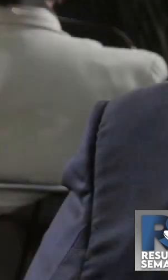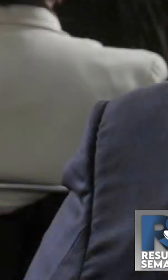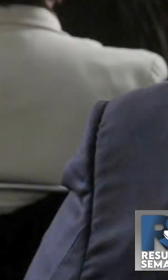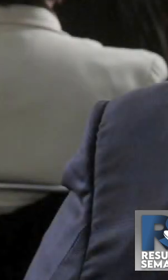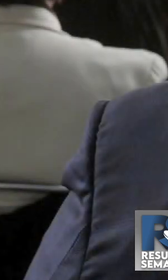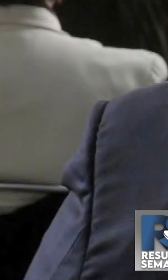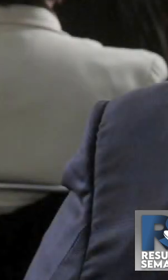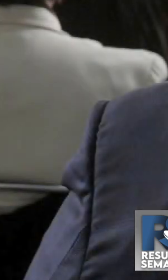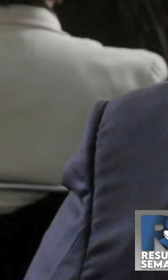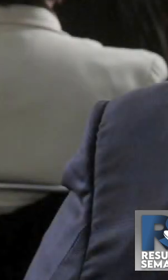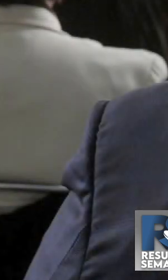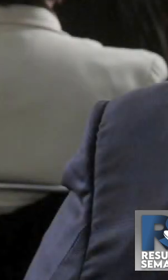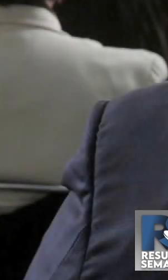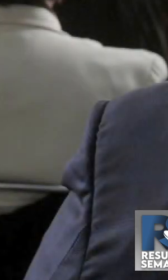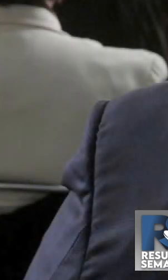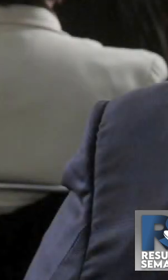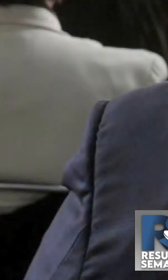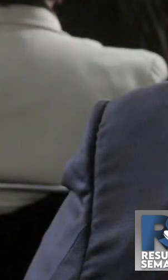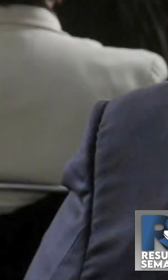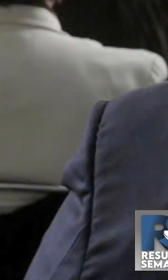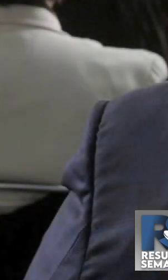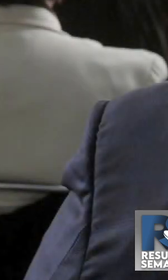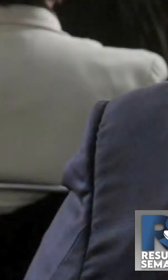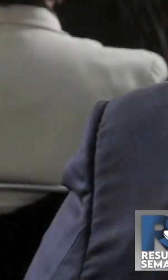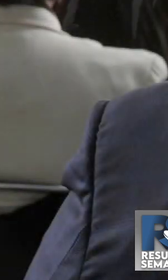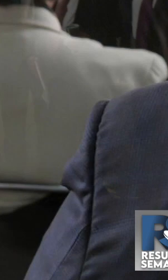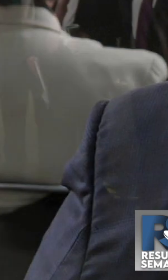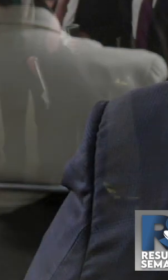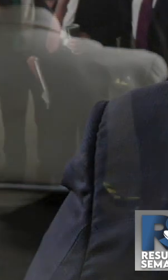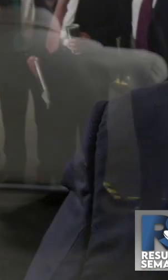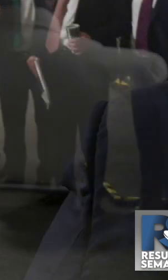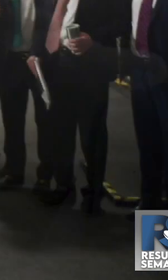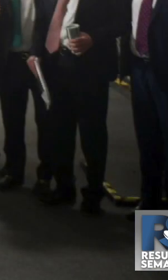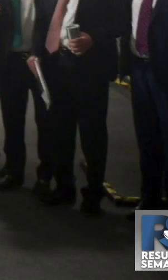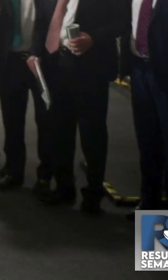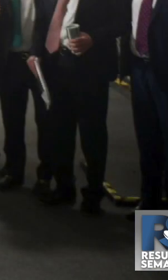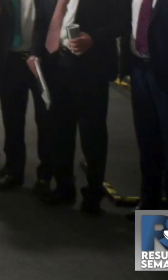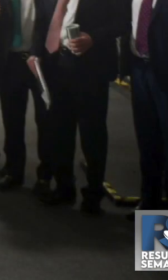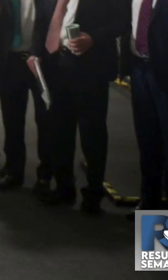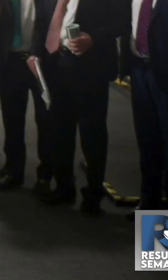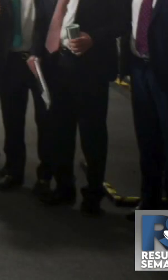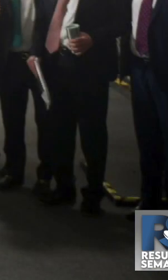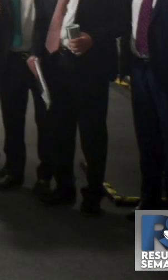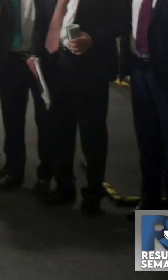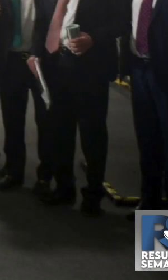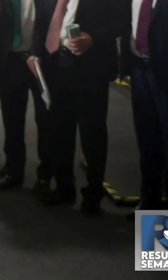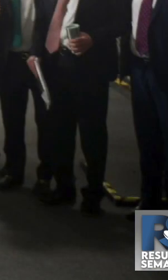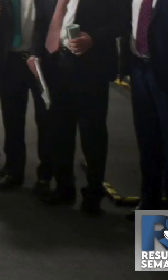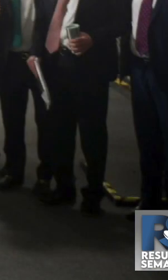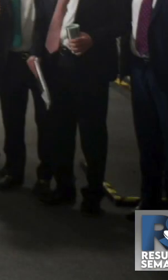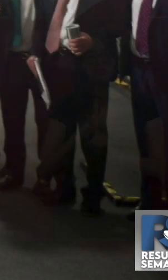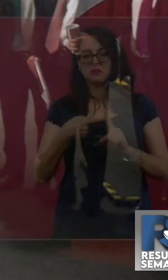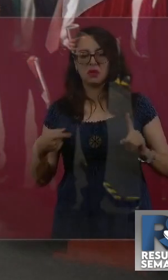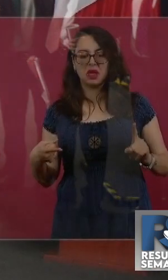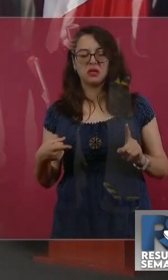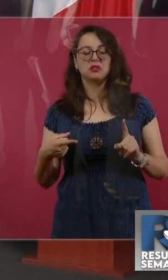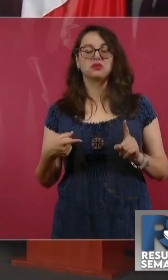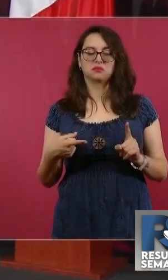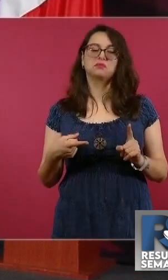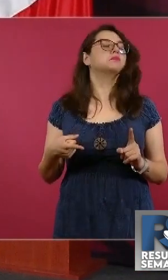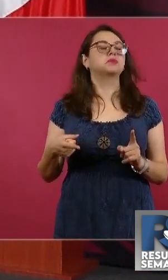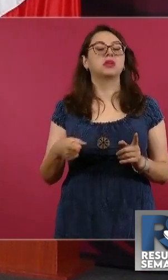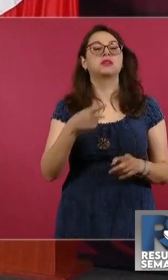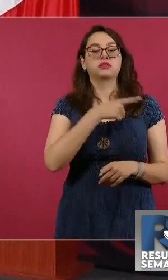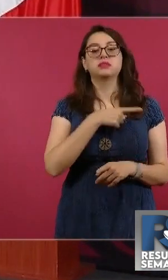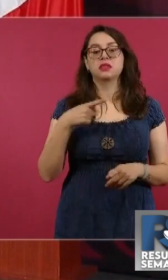se sumaron al modelo Ims bienestar aseguró que a través de este programa se contará con médicos generales especialistas la realización de estudios